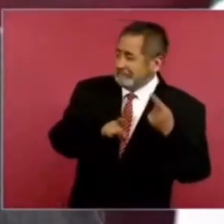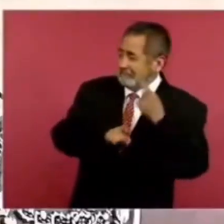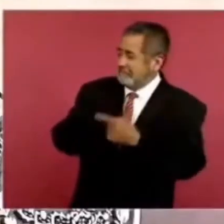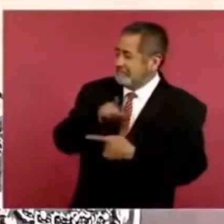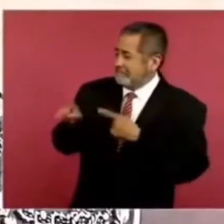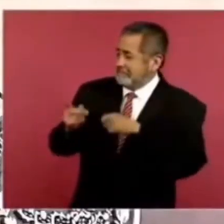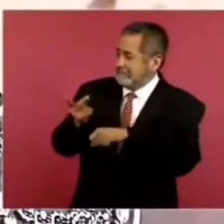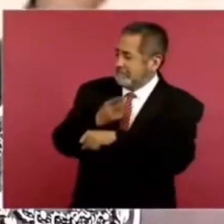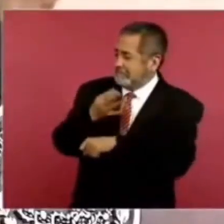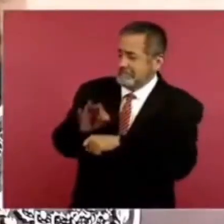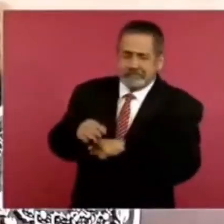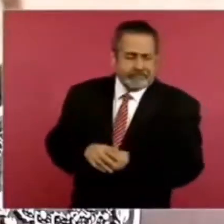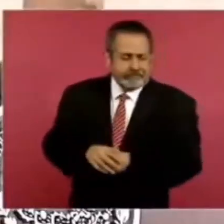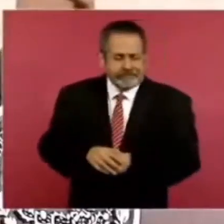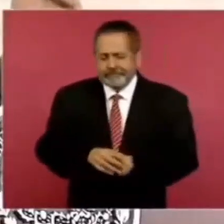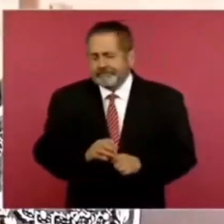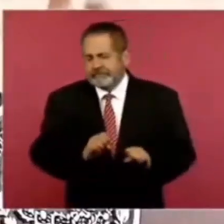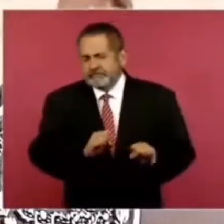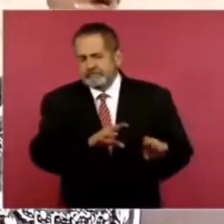Eso